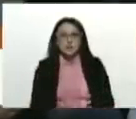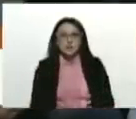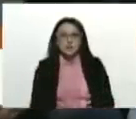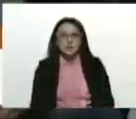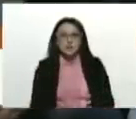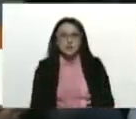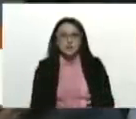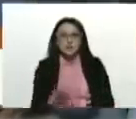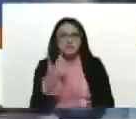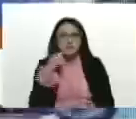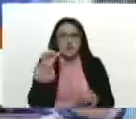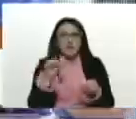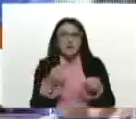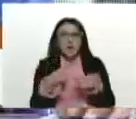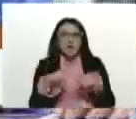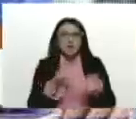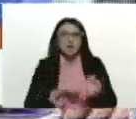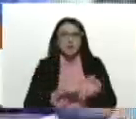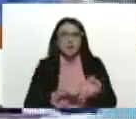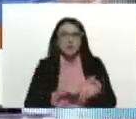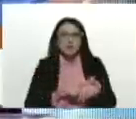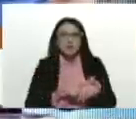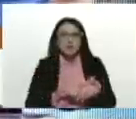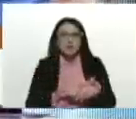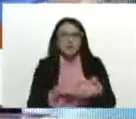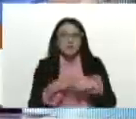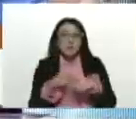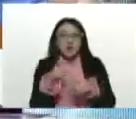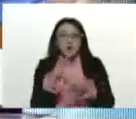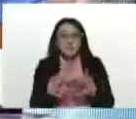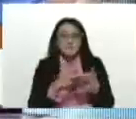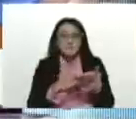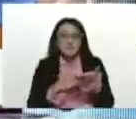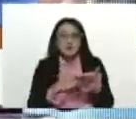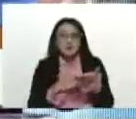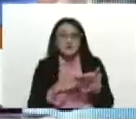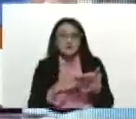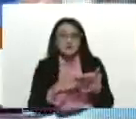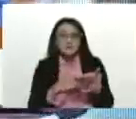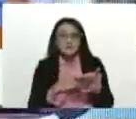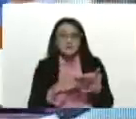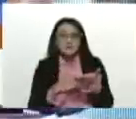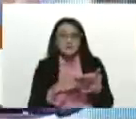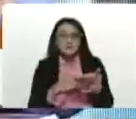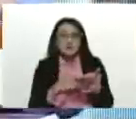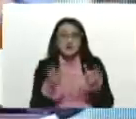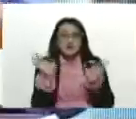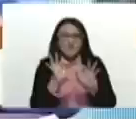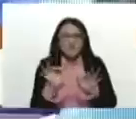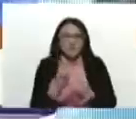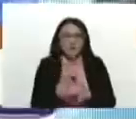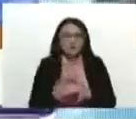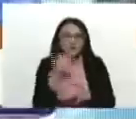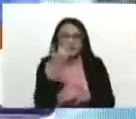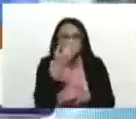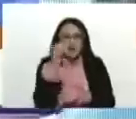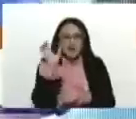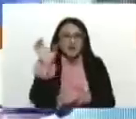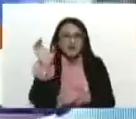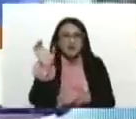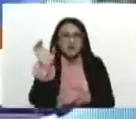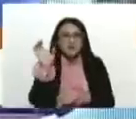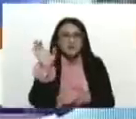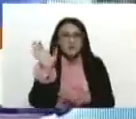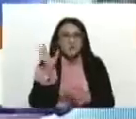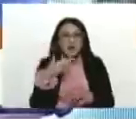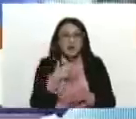Eso es para hablar en otro momento pero es parte de de los mecanismos que utiliza el imperialismo para